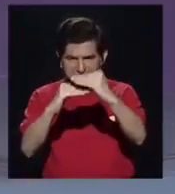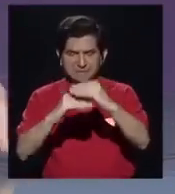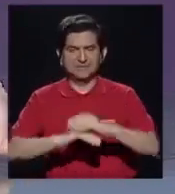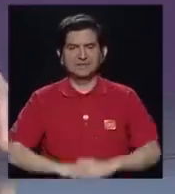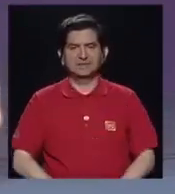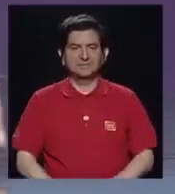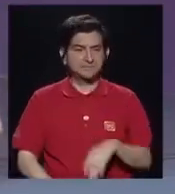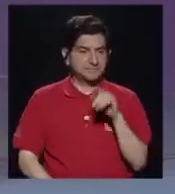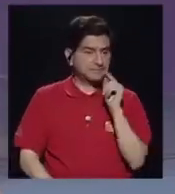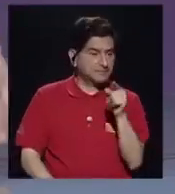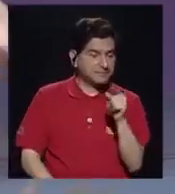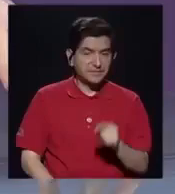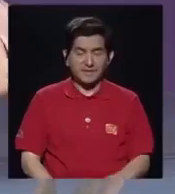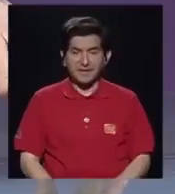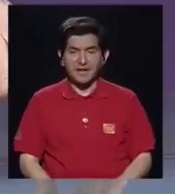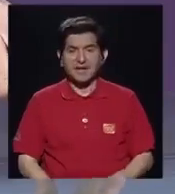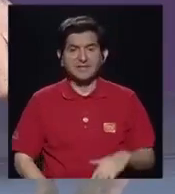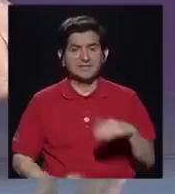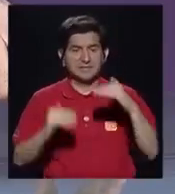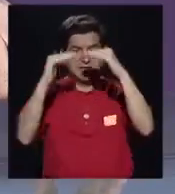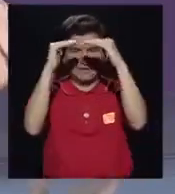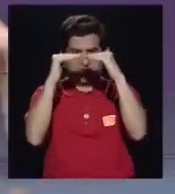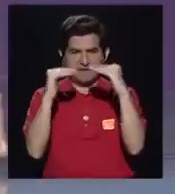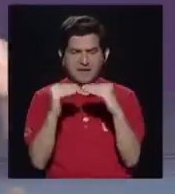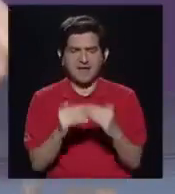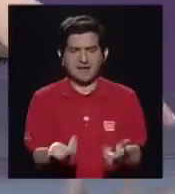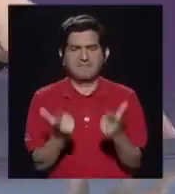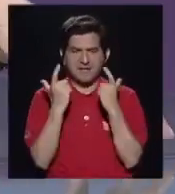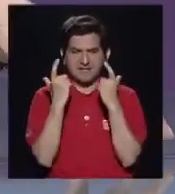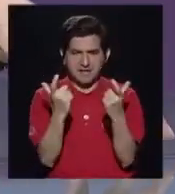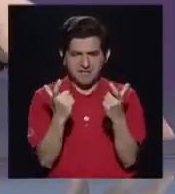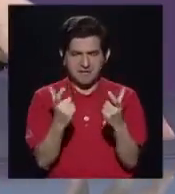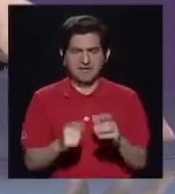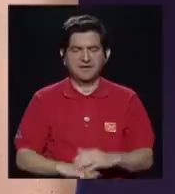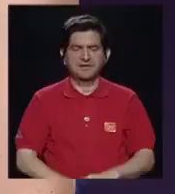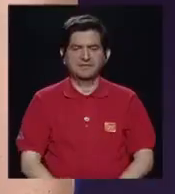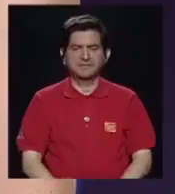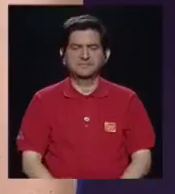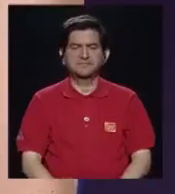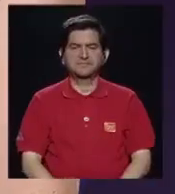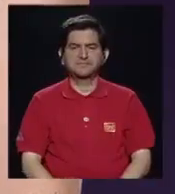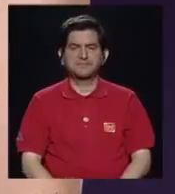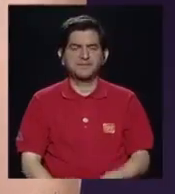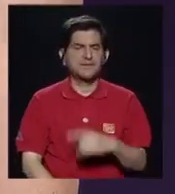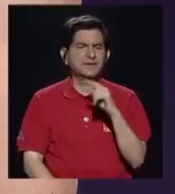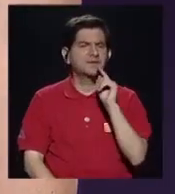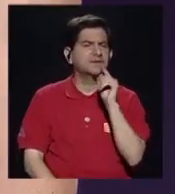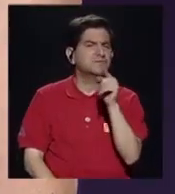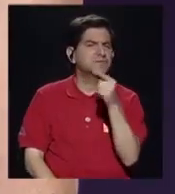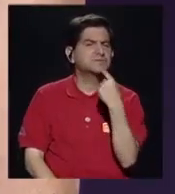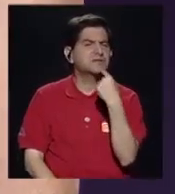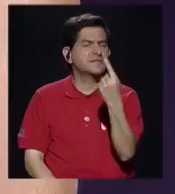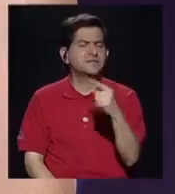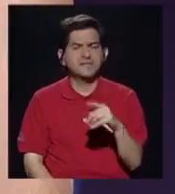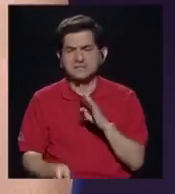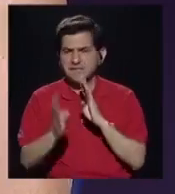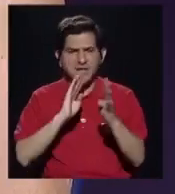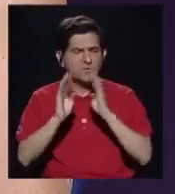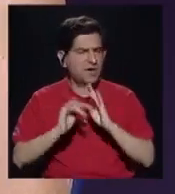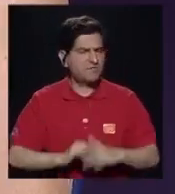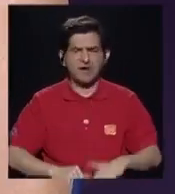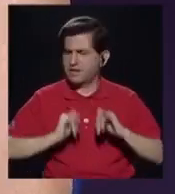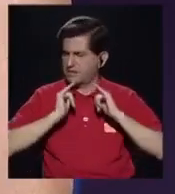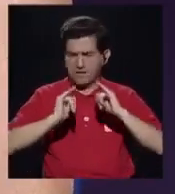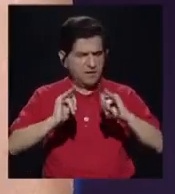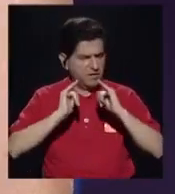a ese a ese a esos niveles de riqueza a esos niveles de concentración vos decís que no se debería hablar tanto desigualdad